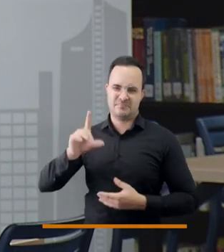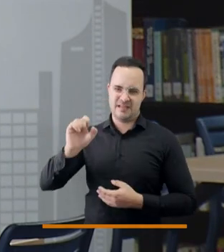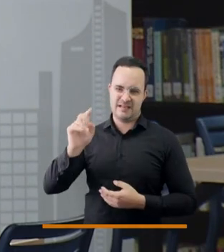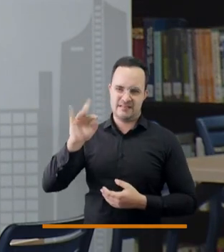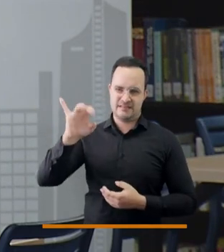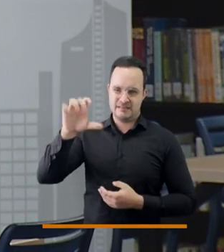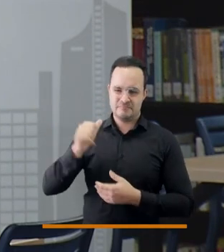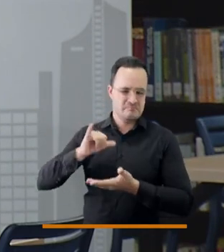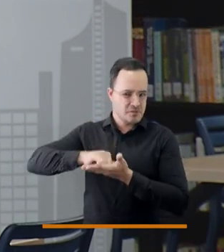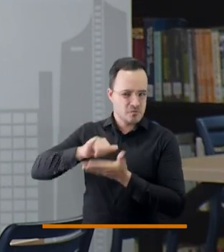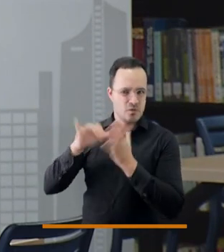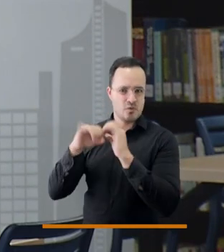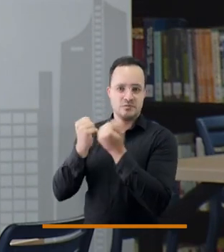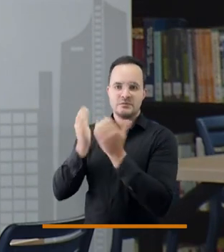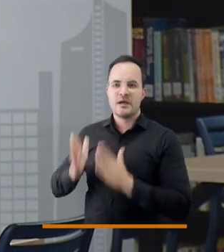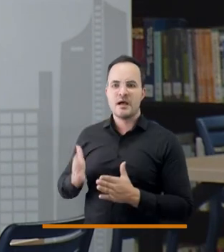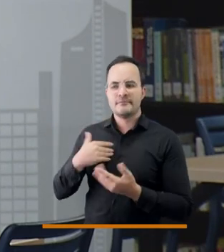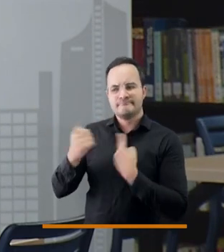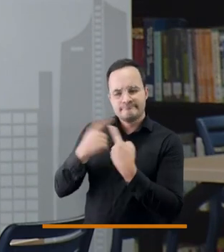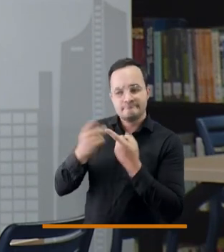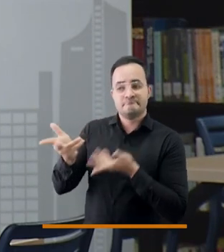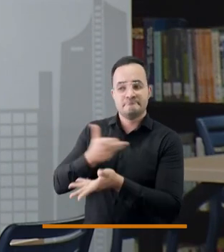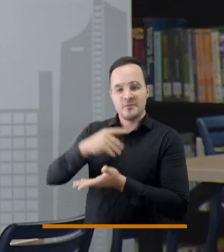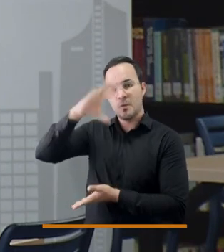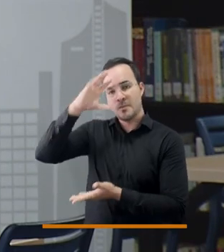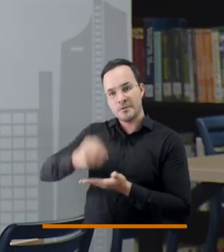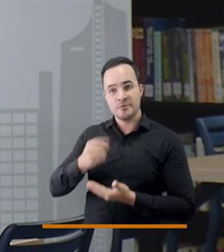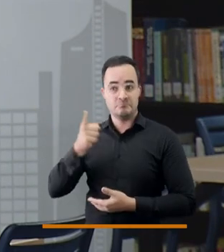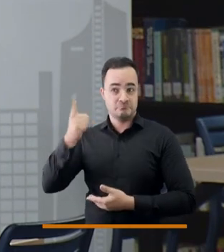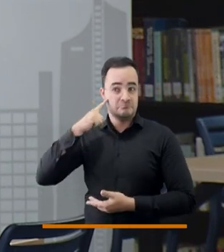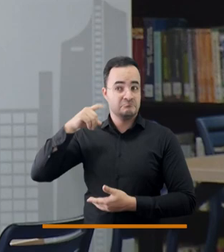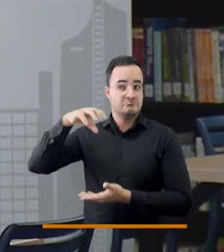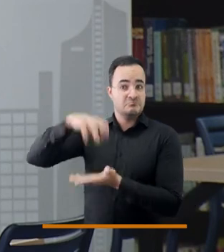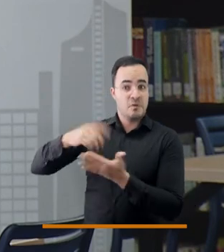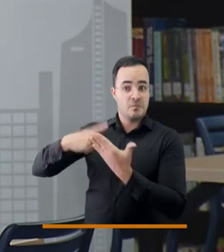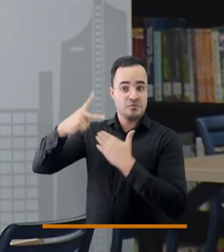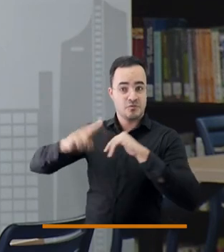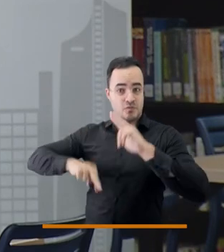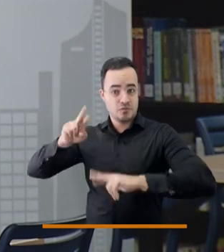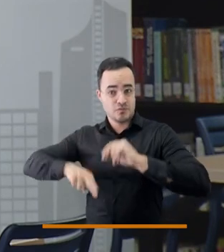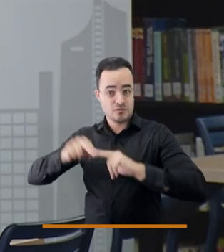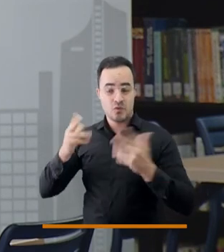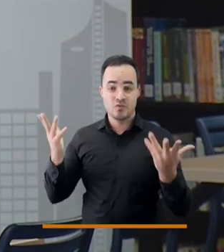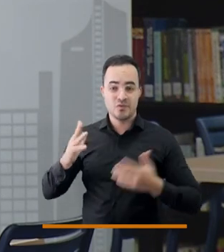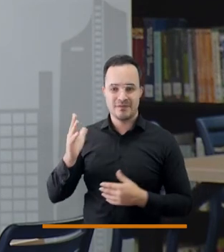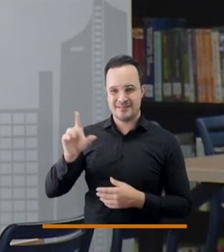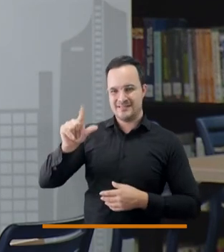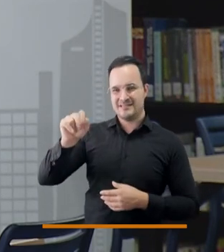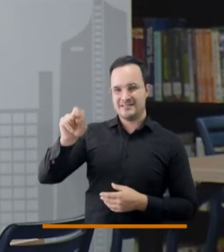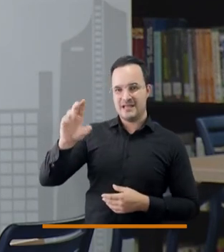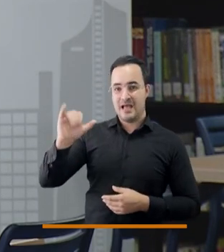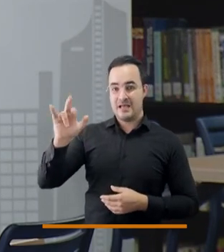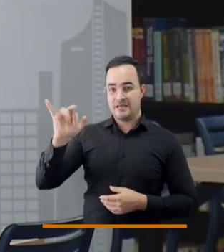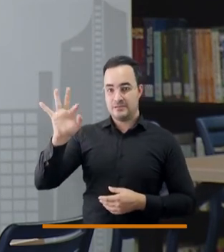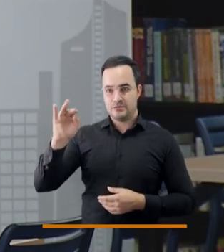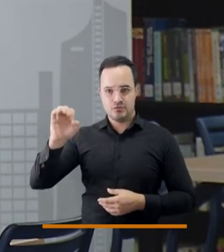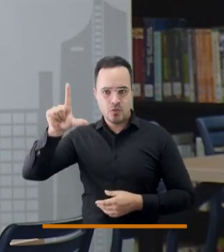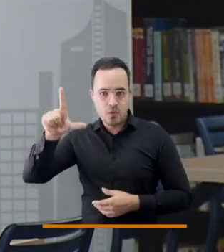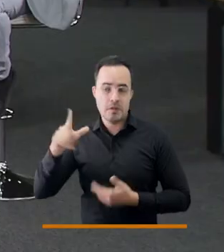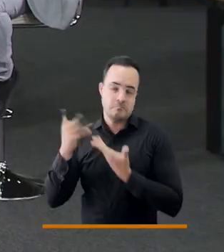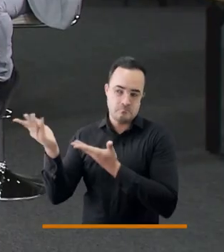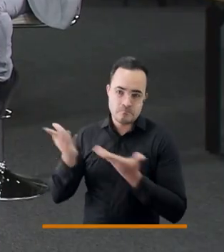para hablar de este tema, la construcción de una cárcel para sindicados en San Cristóbal. También hemos invitado a este diálogo